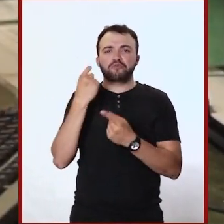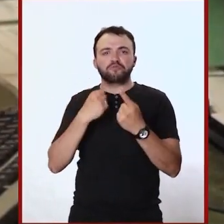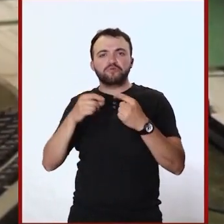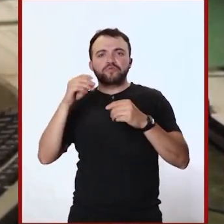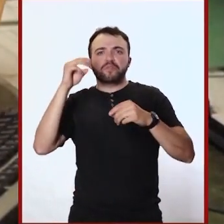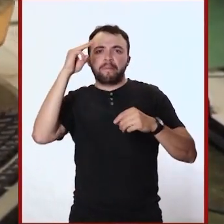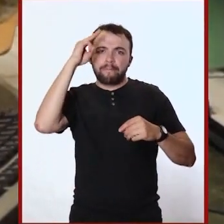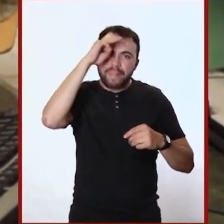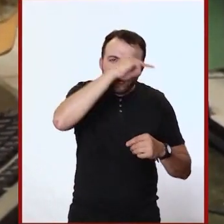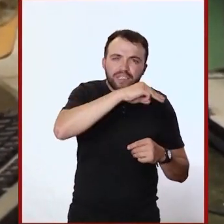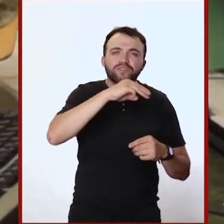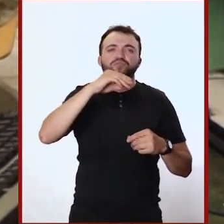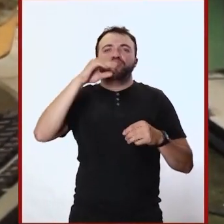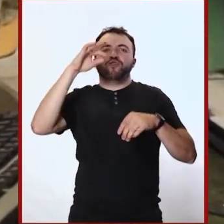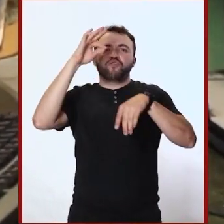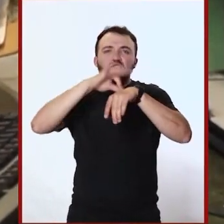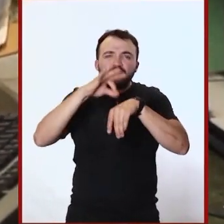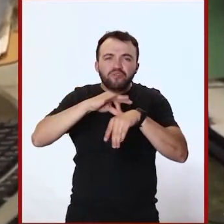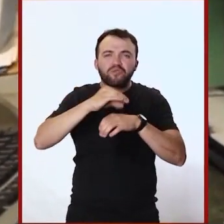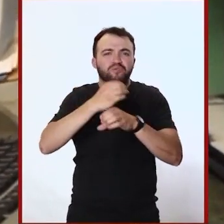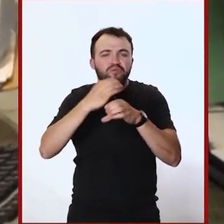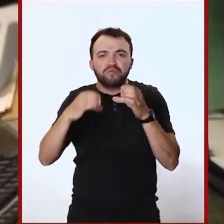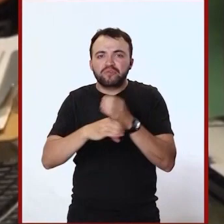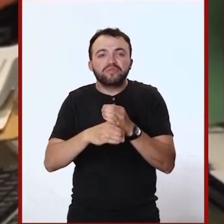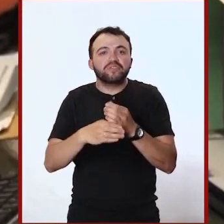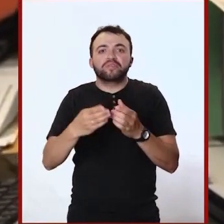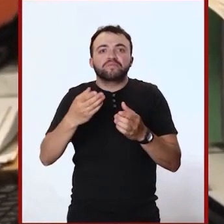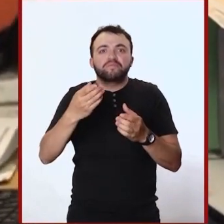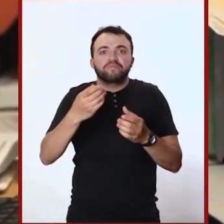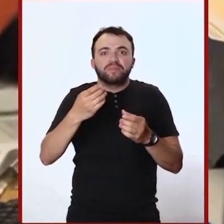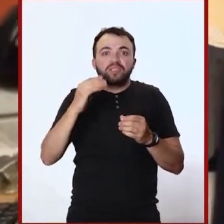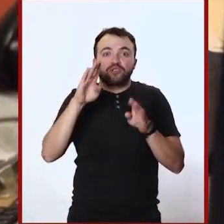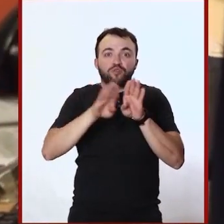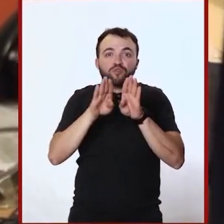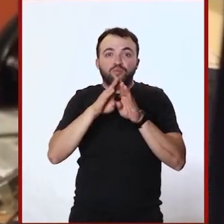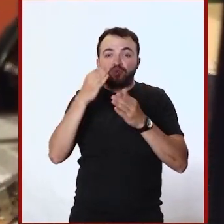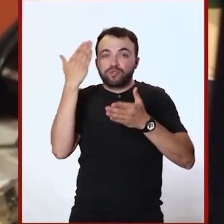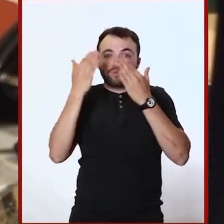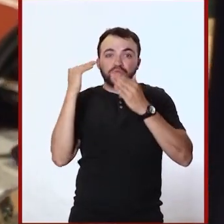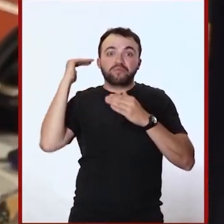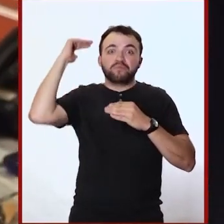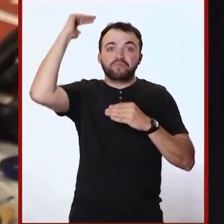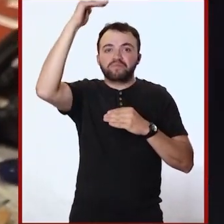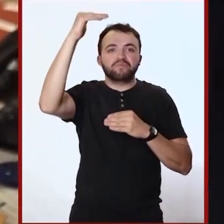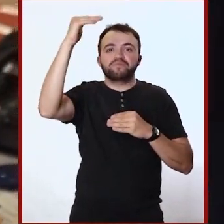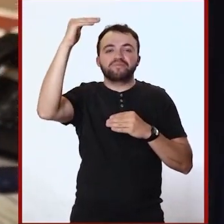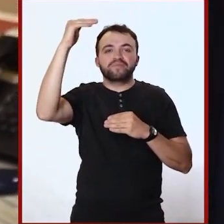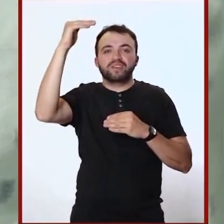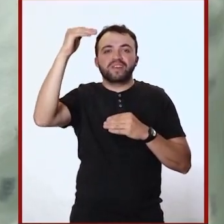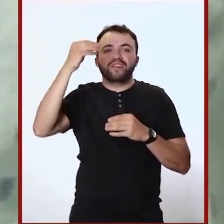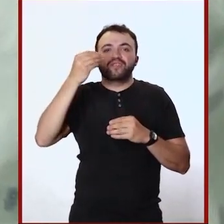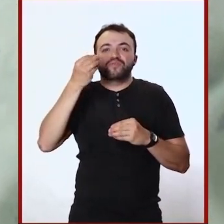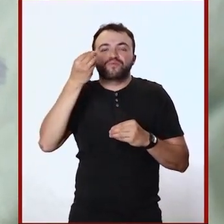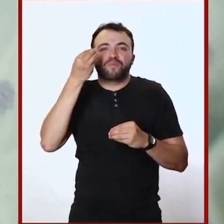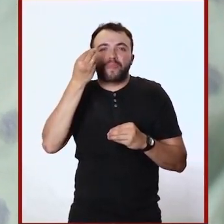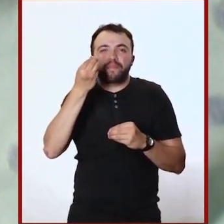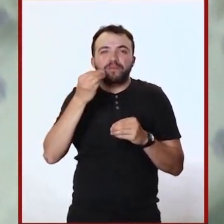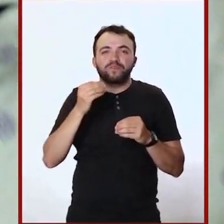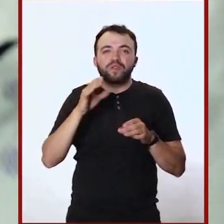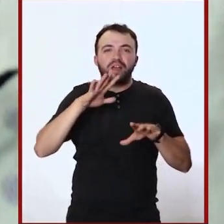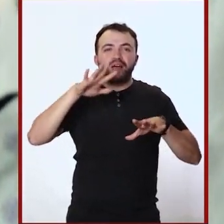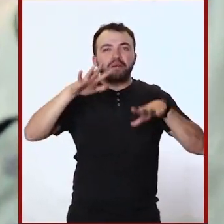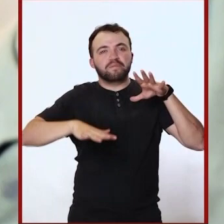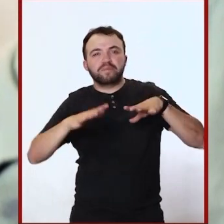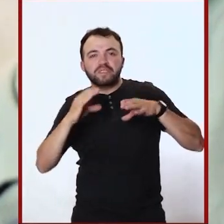mercado competitivo en términos laborales. Hay muchas personas ya con maestría que están compitiendo por un mismo